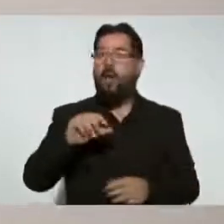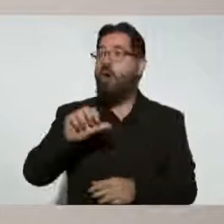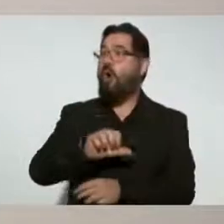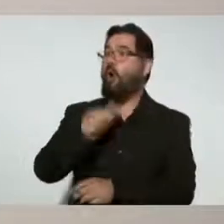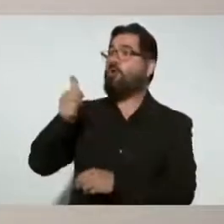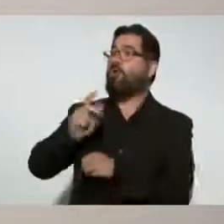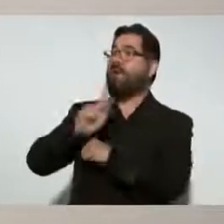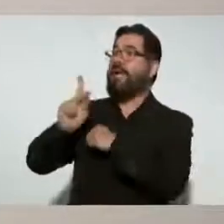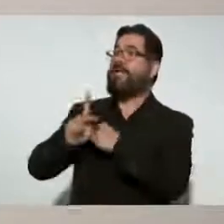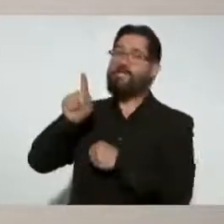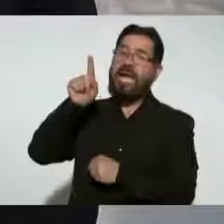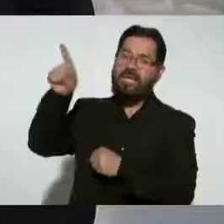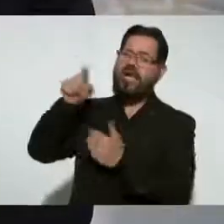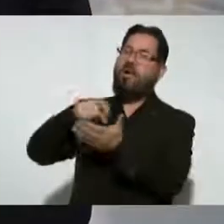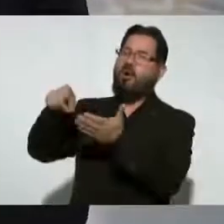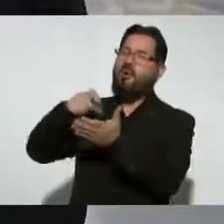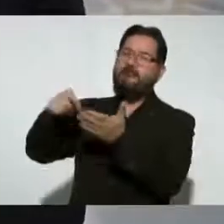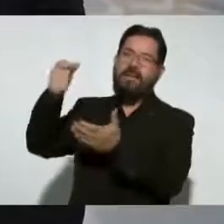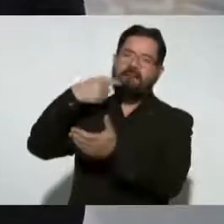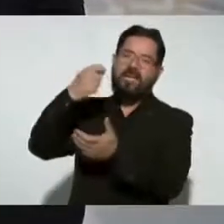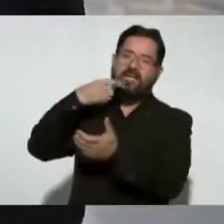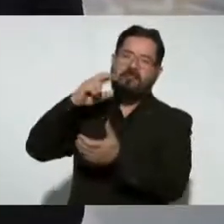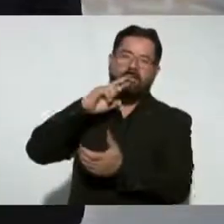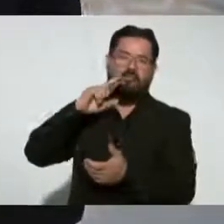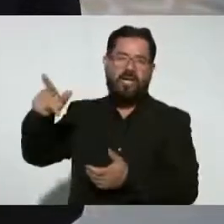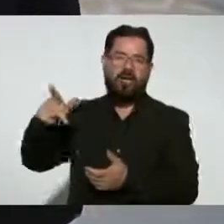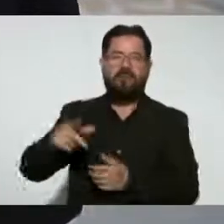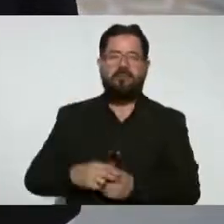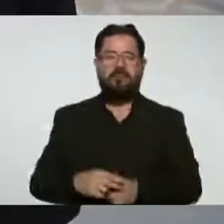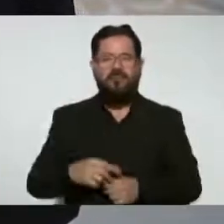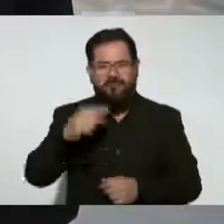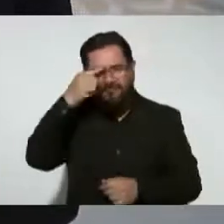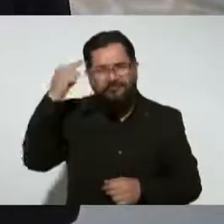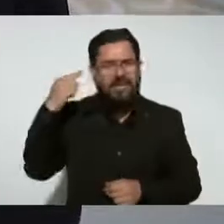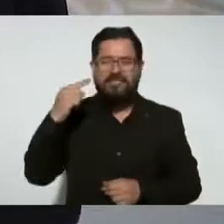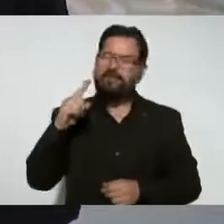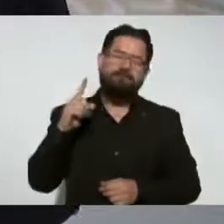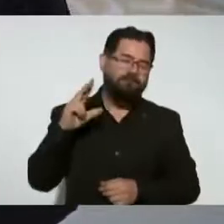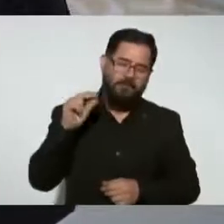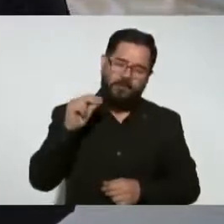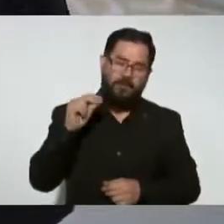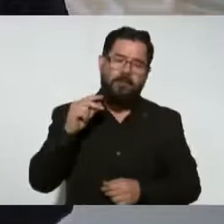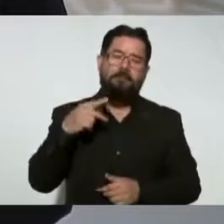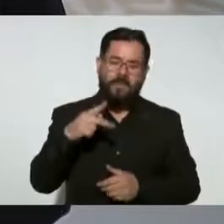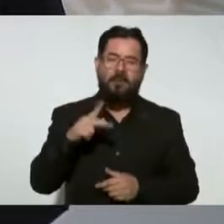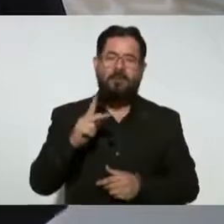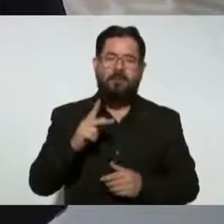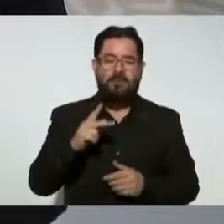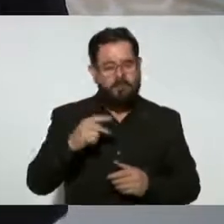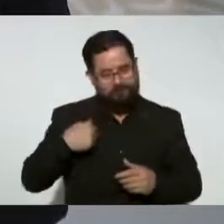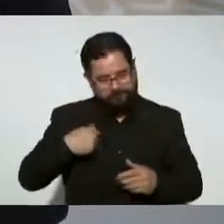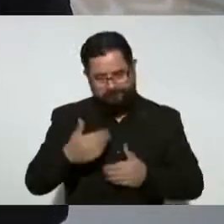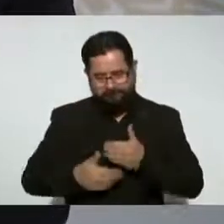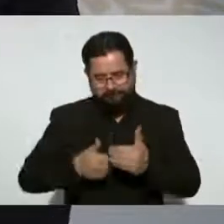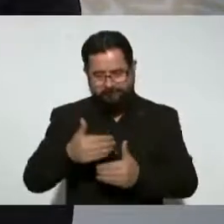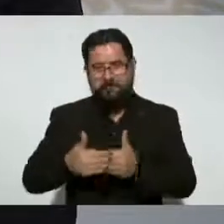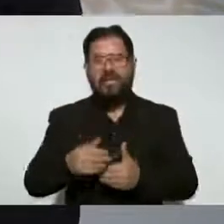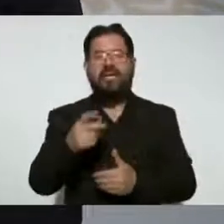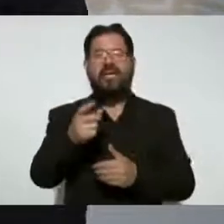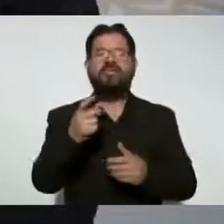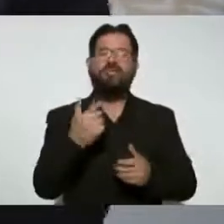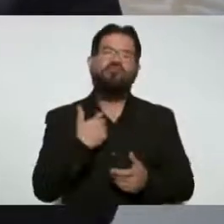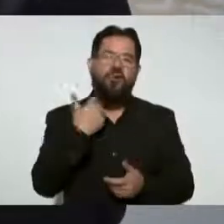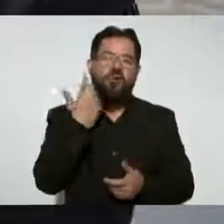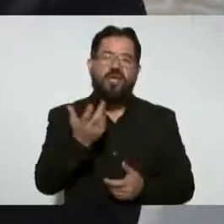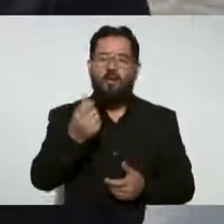vamos avanzando. Eso es lo segundo, que no falten los medicamentos y que la